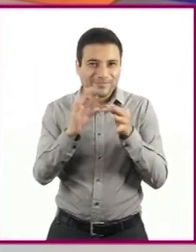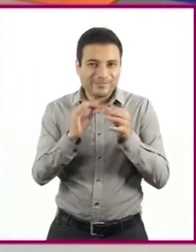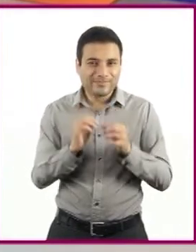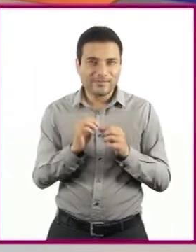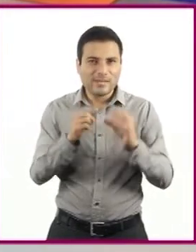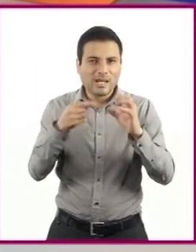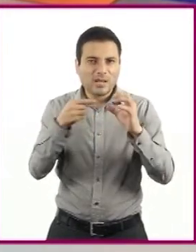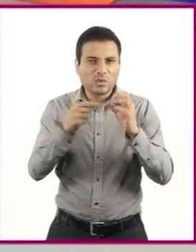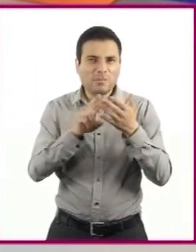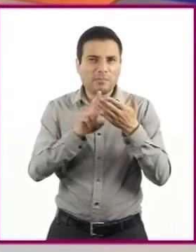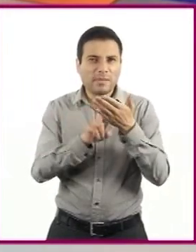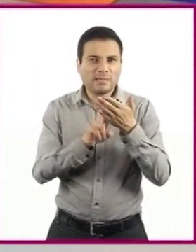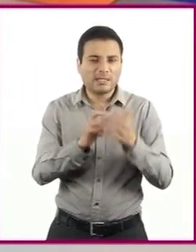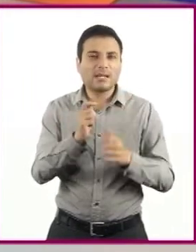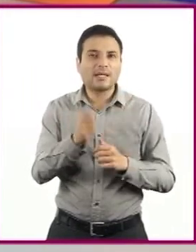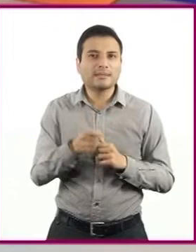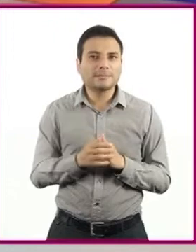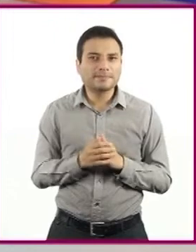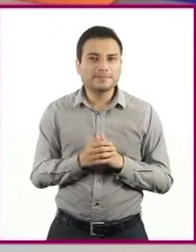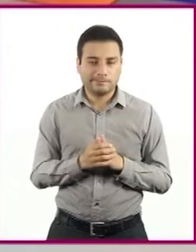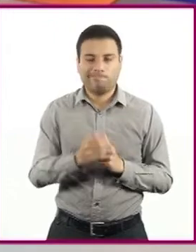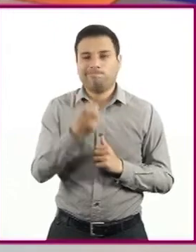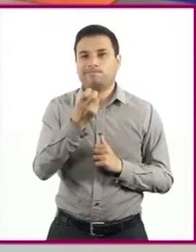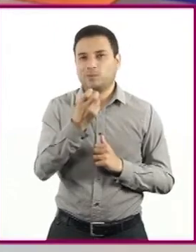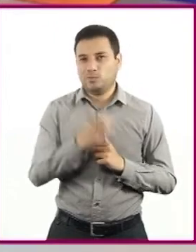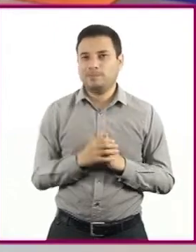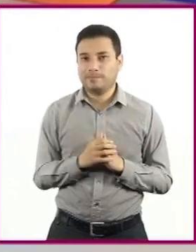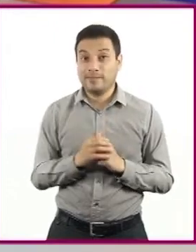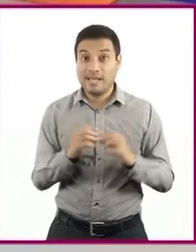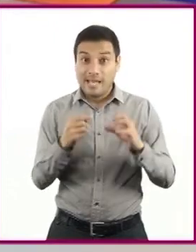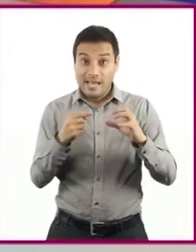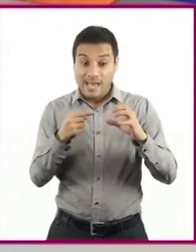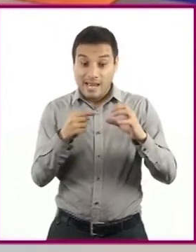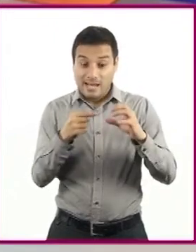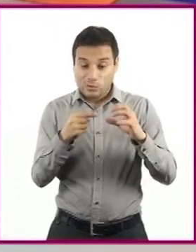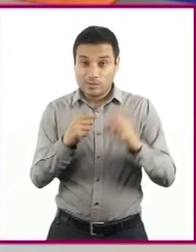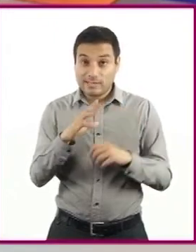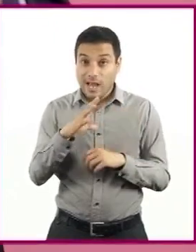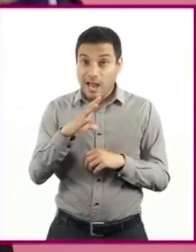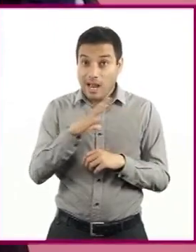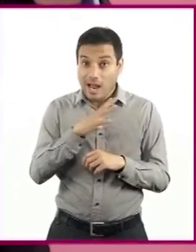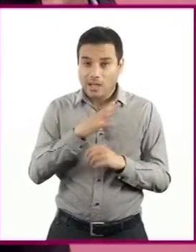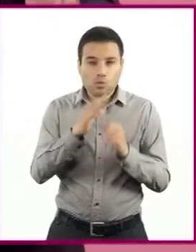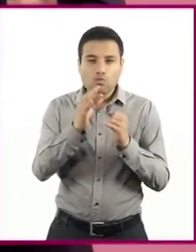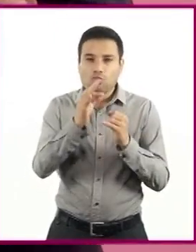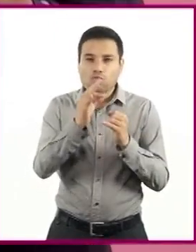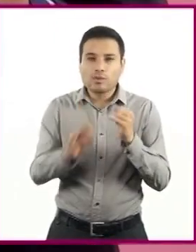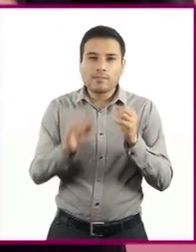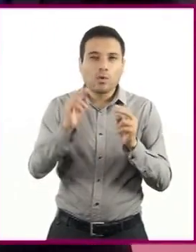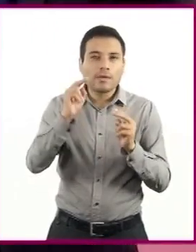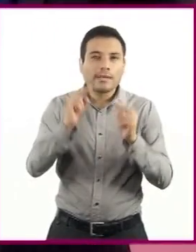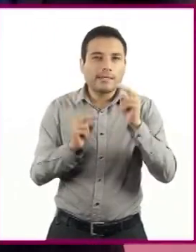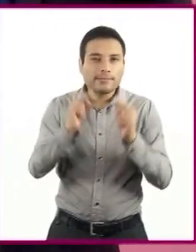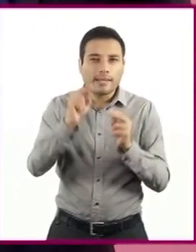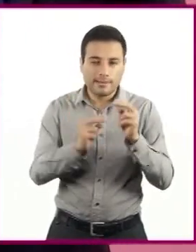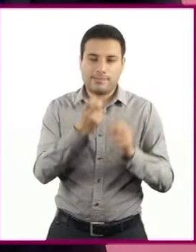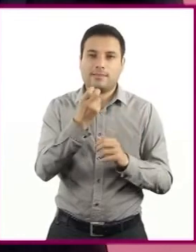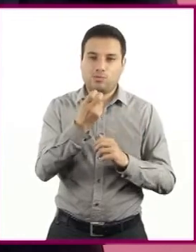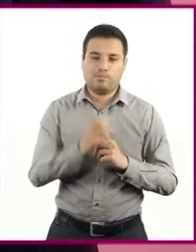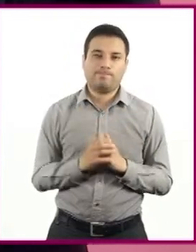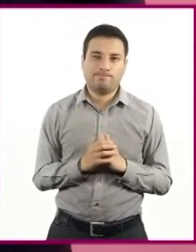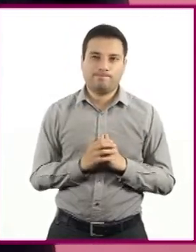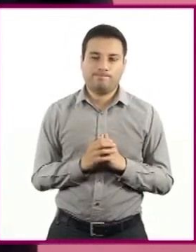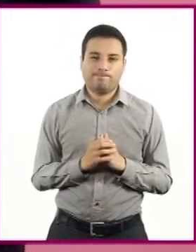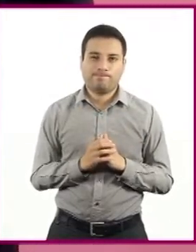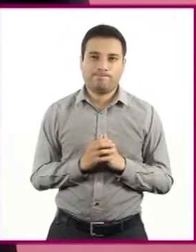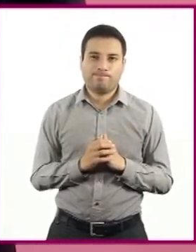de valencia? Así es, son los electrones que se encuentran en la capa más externa del átomo, siendo